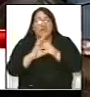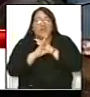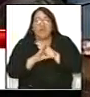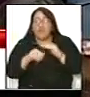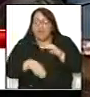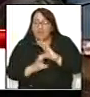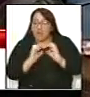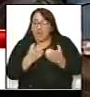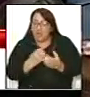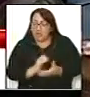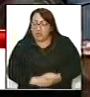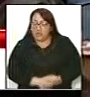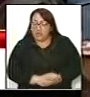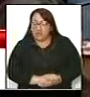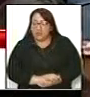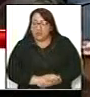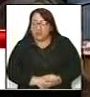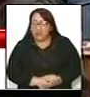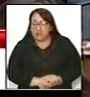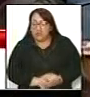del Parlamento.